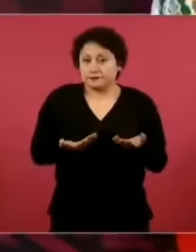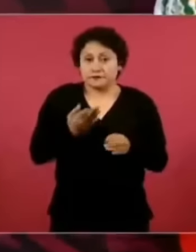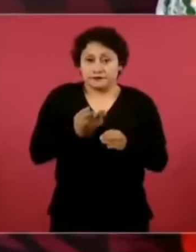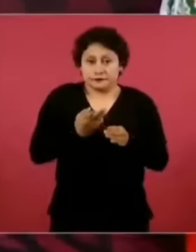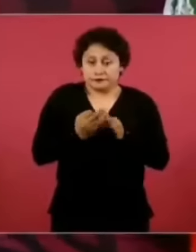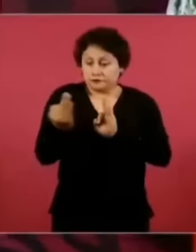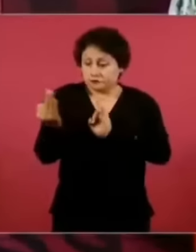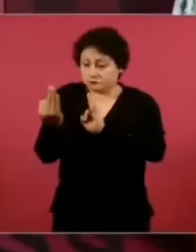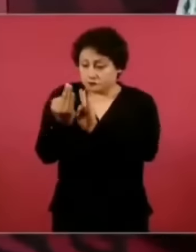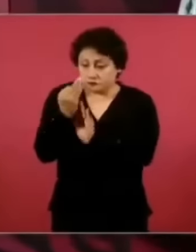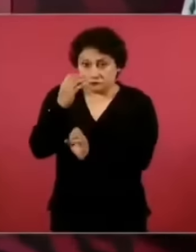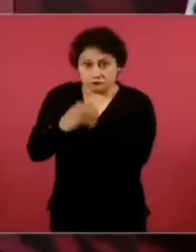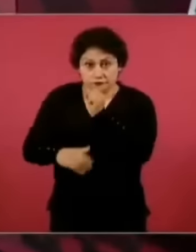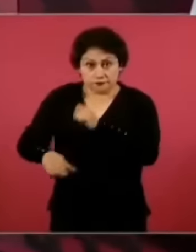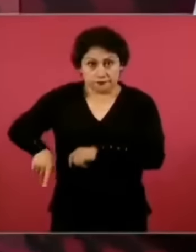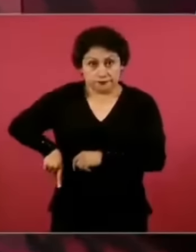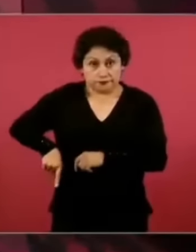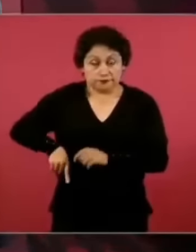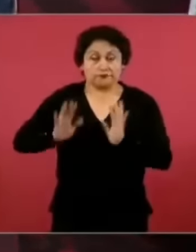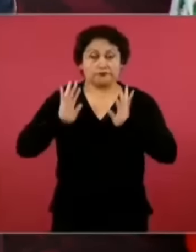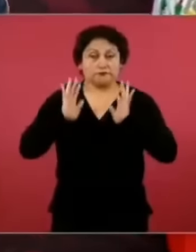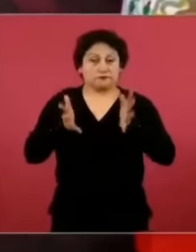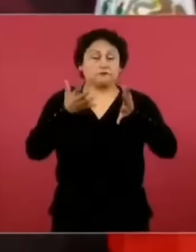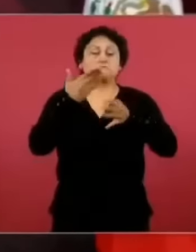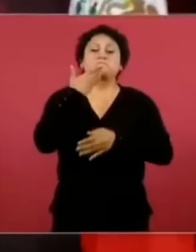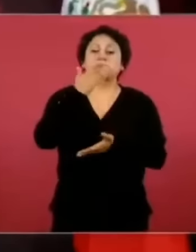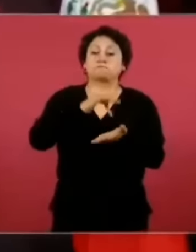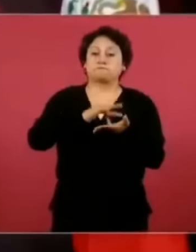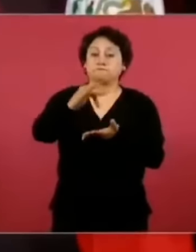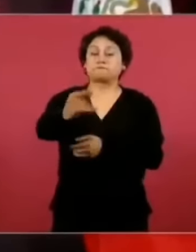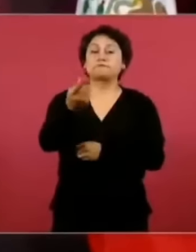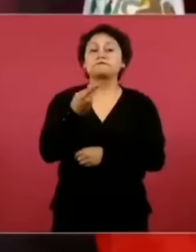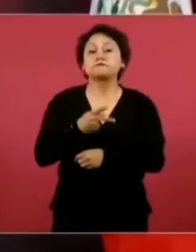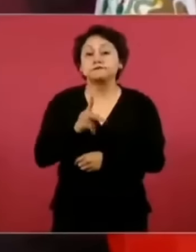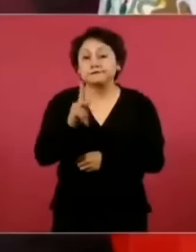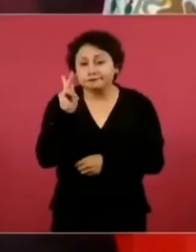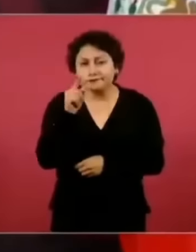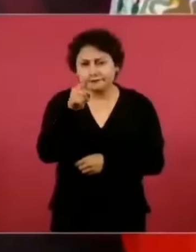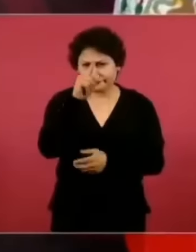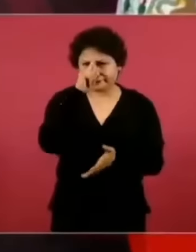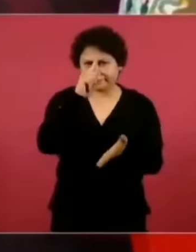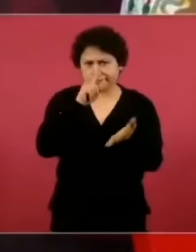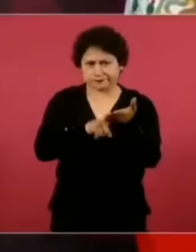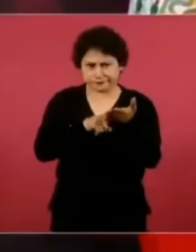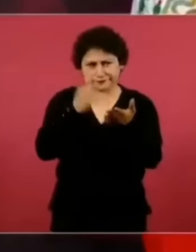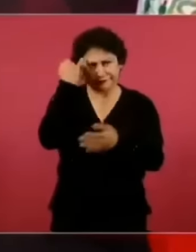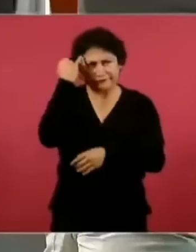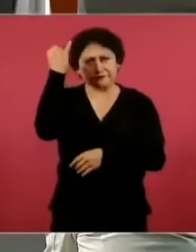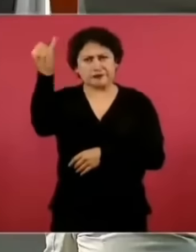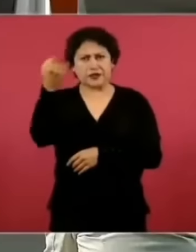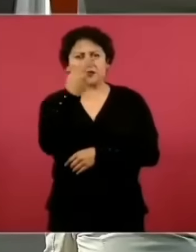Pero imagínense si no hubiese traído blindaje